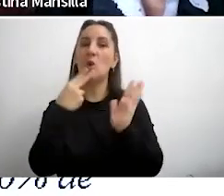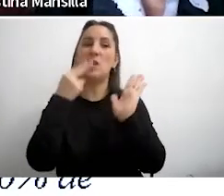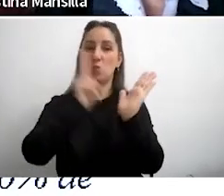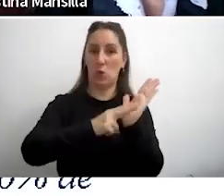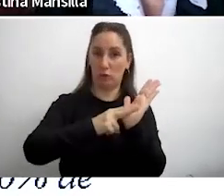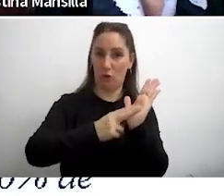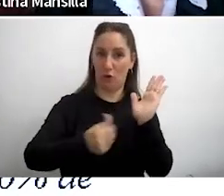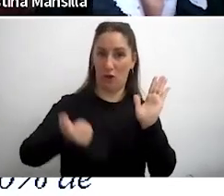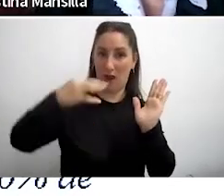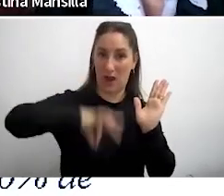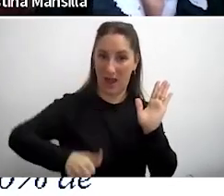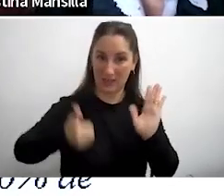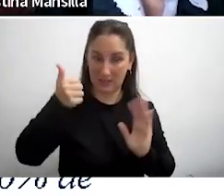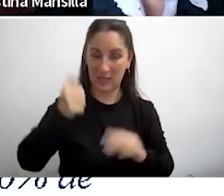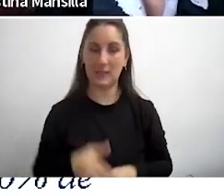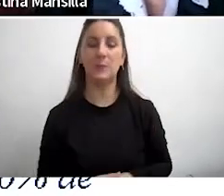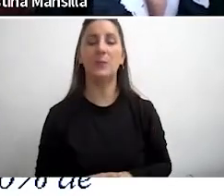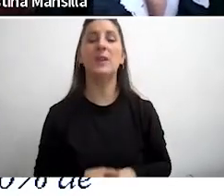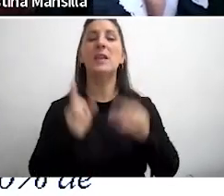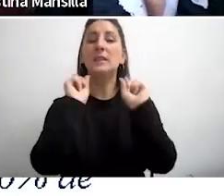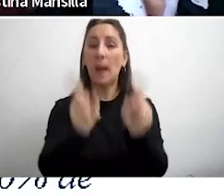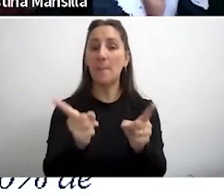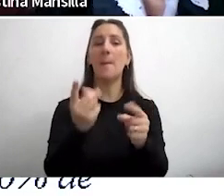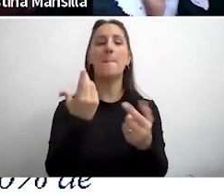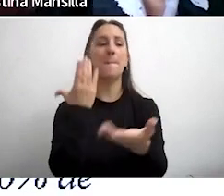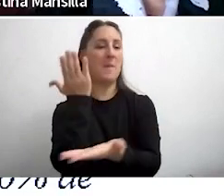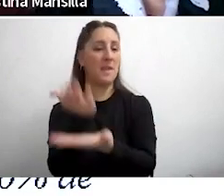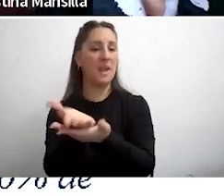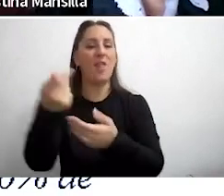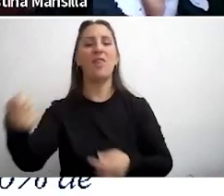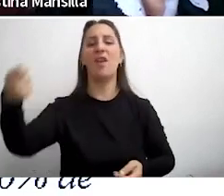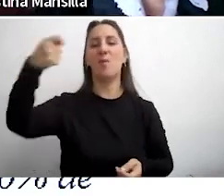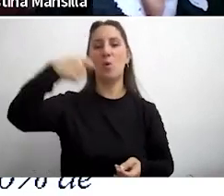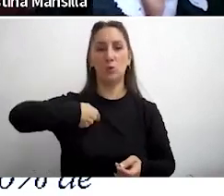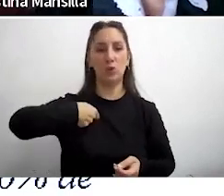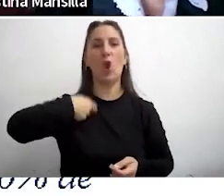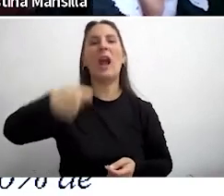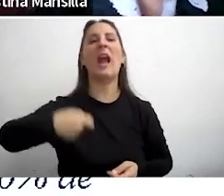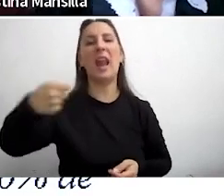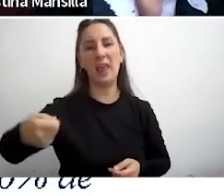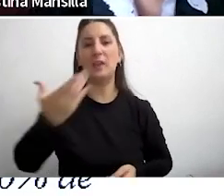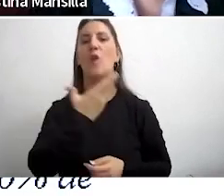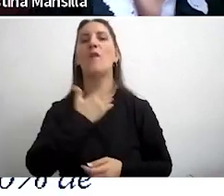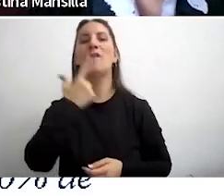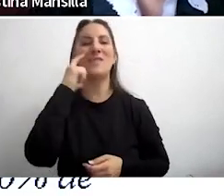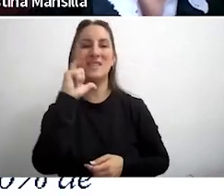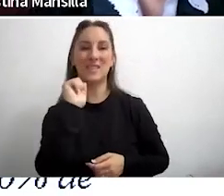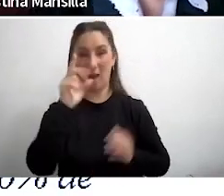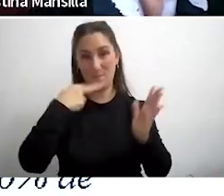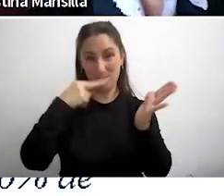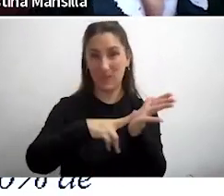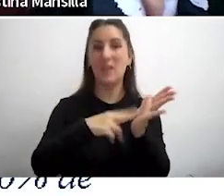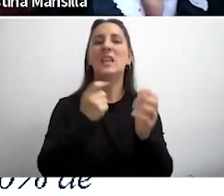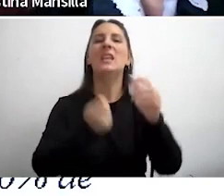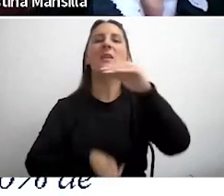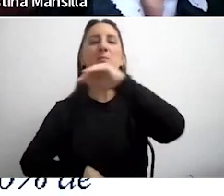ganancias. También podrán solicitar la devolución de los créditos fiscales originados en importaciones